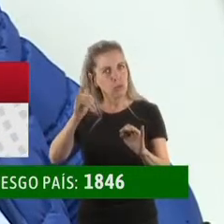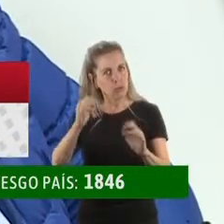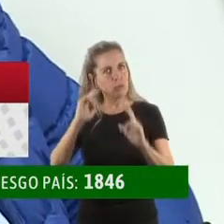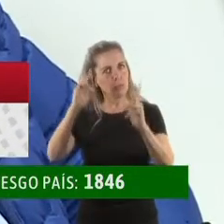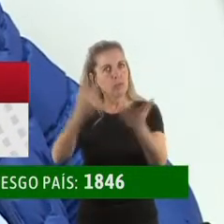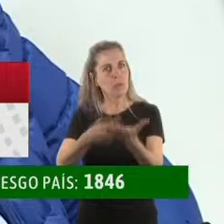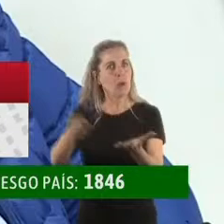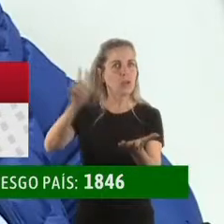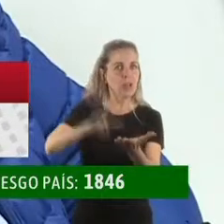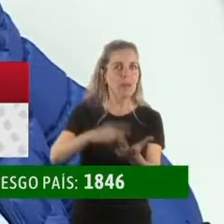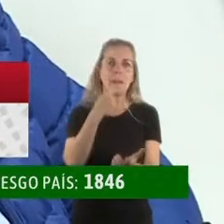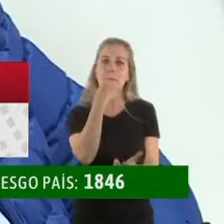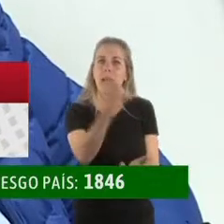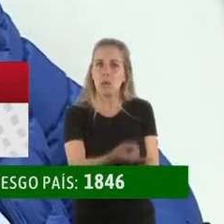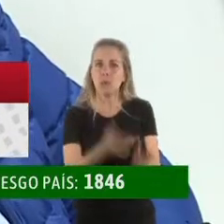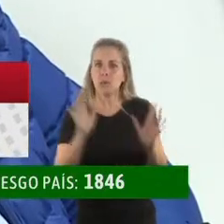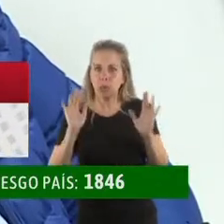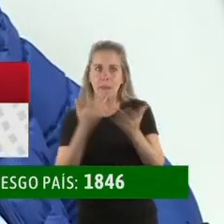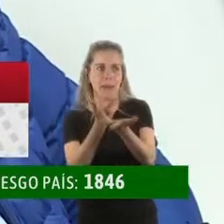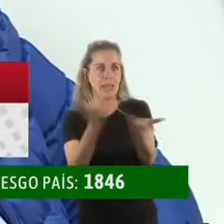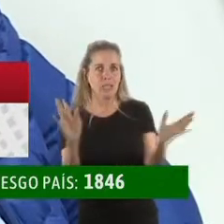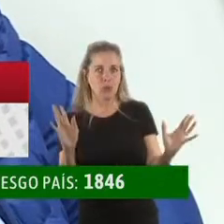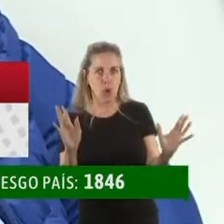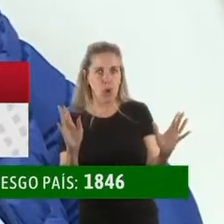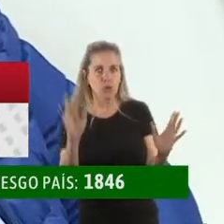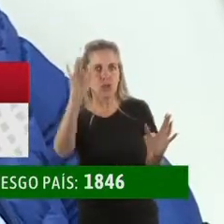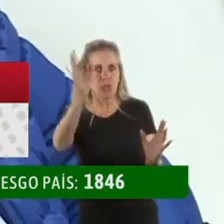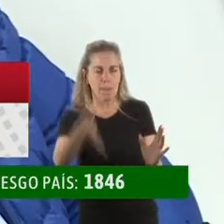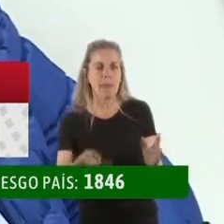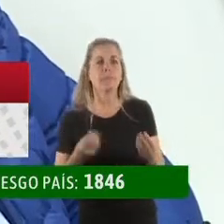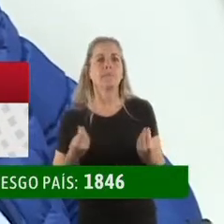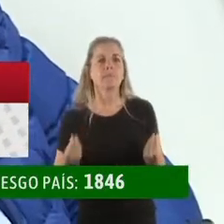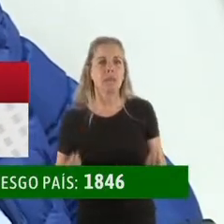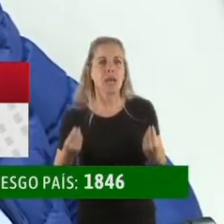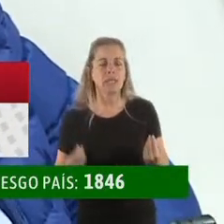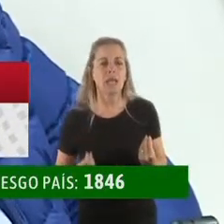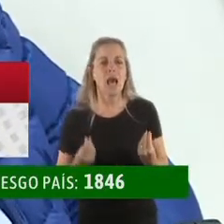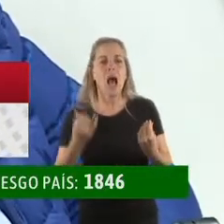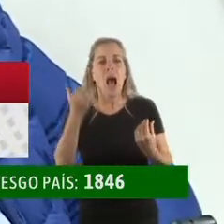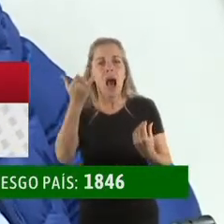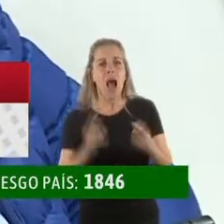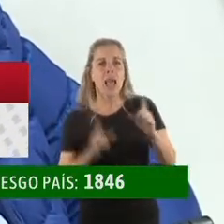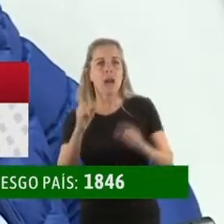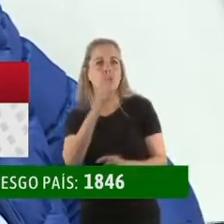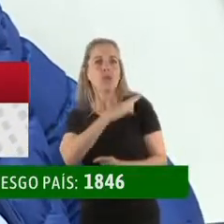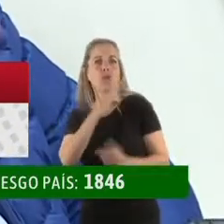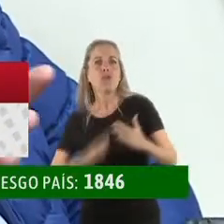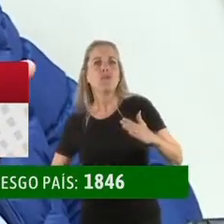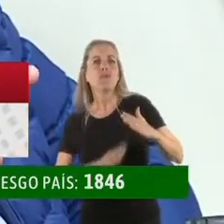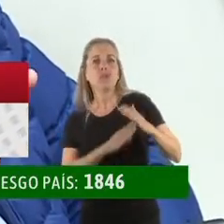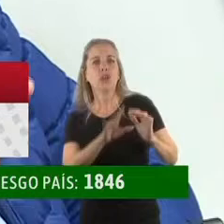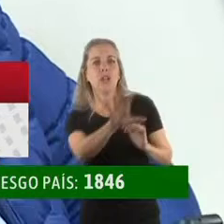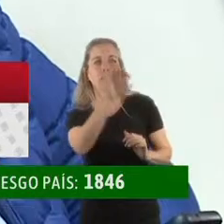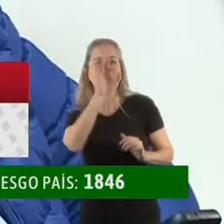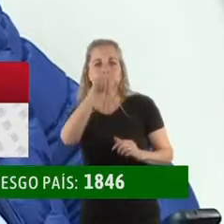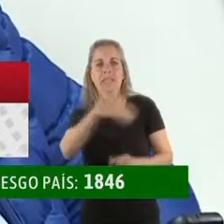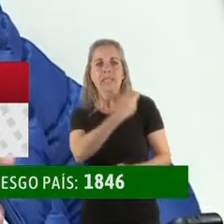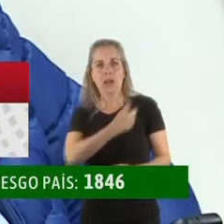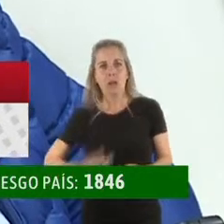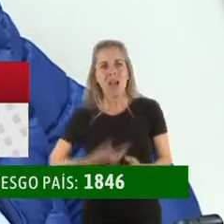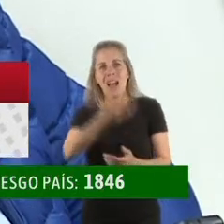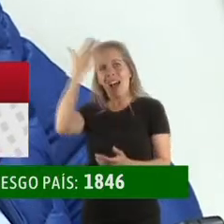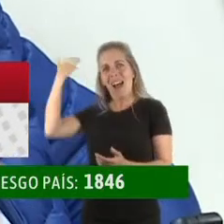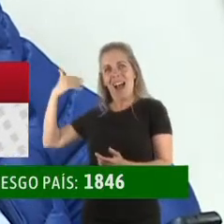pregunta parece para que la gente lo escuche hay eh funcionarios nombrados de este gobierno que hasta el día de ayer